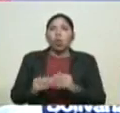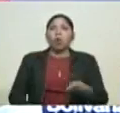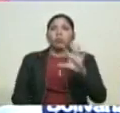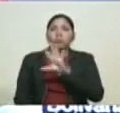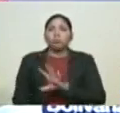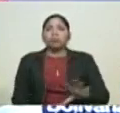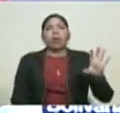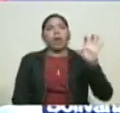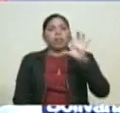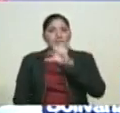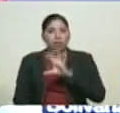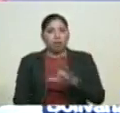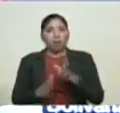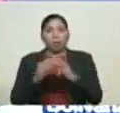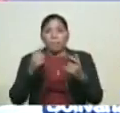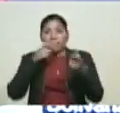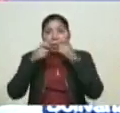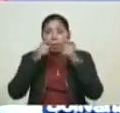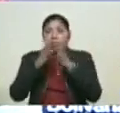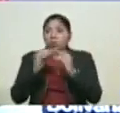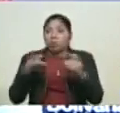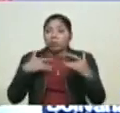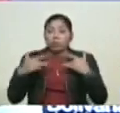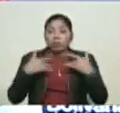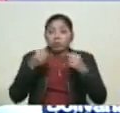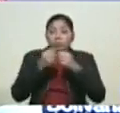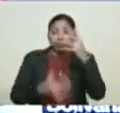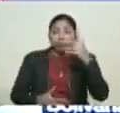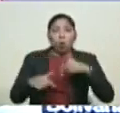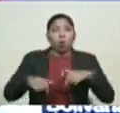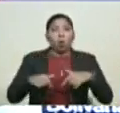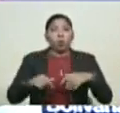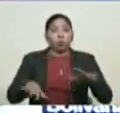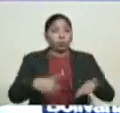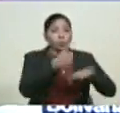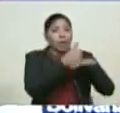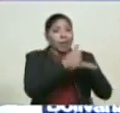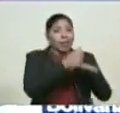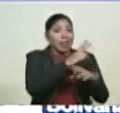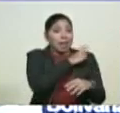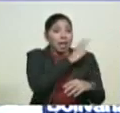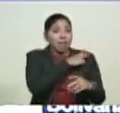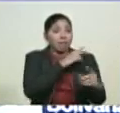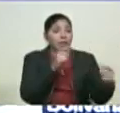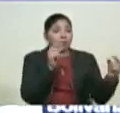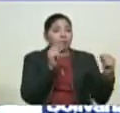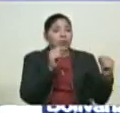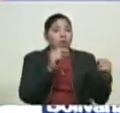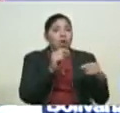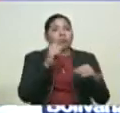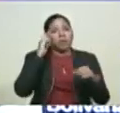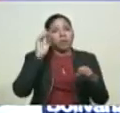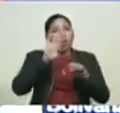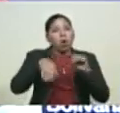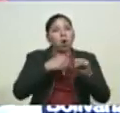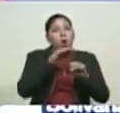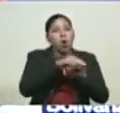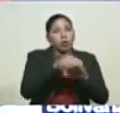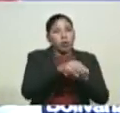de todos los eventos con el jefe del comando de campaña Simón Bolívar, el doctor Jorge Rodríguez, y